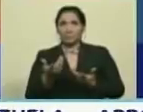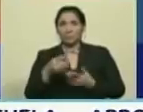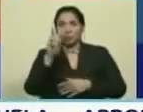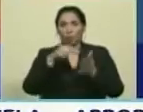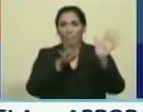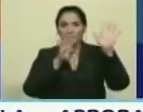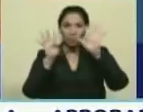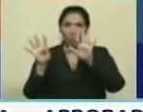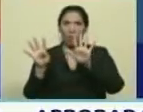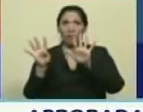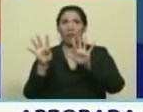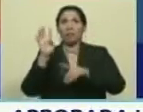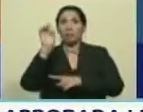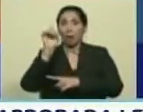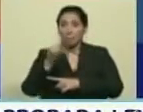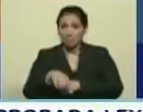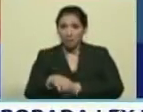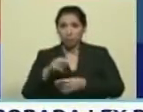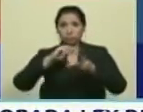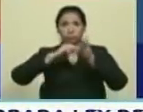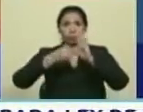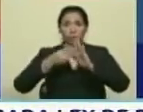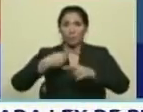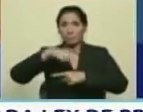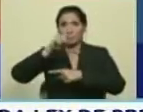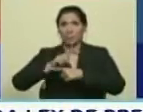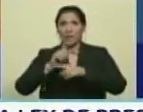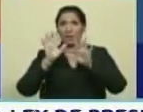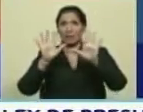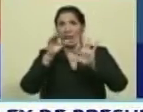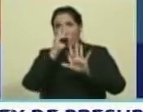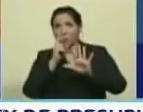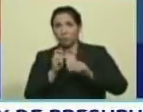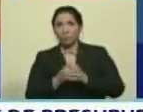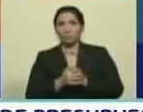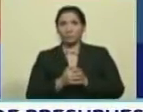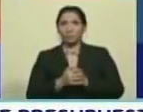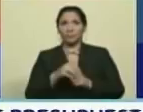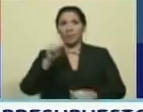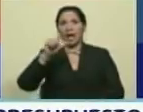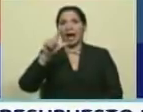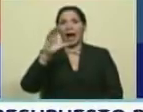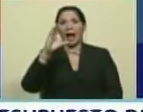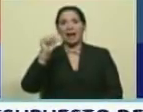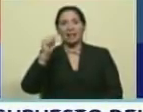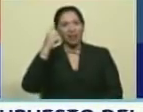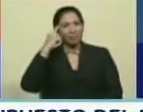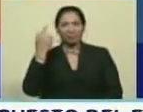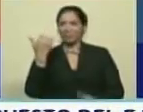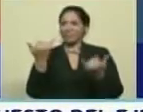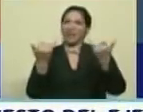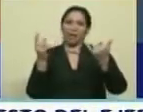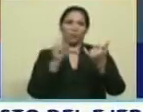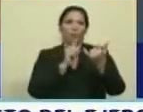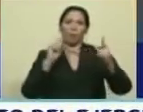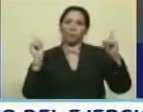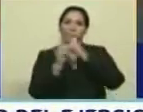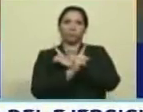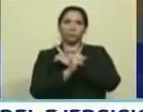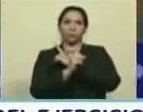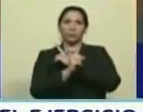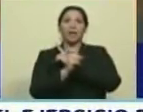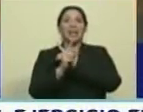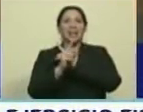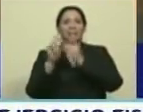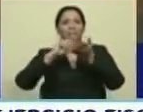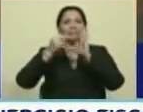2009, cambió el significado de su primera letra. Seguía siendo ALBA, pero ya no era una alternativa, sino una alianza, y con